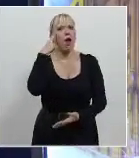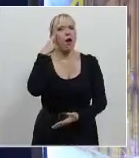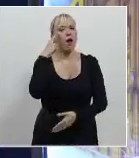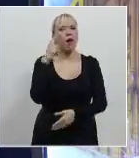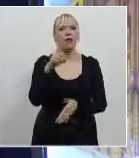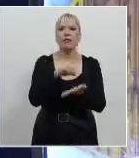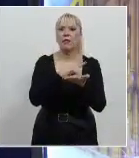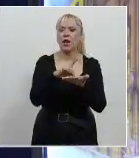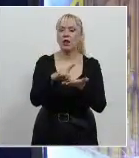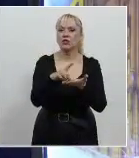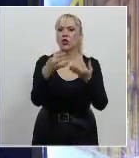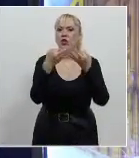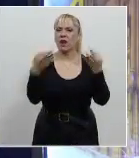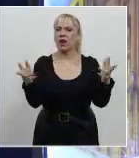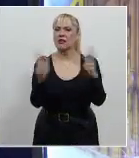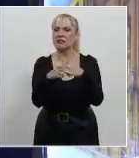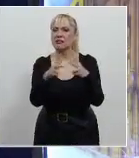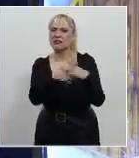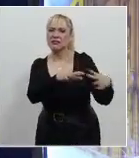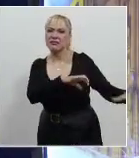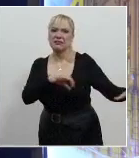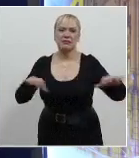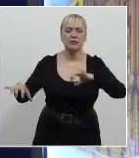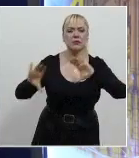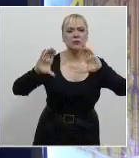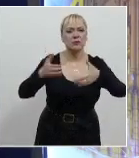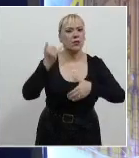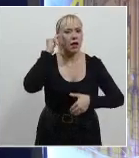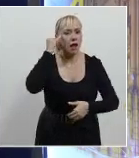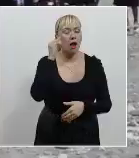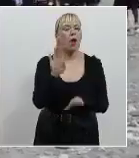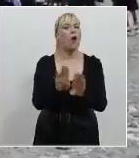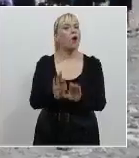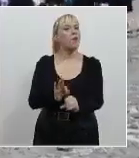derecho a las tierras en conflicto entre comunidades indígenas.